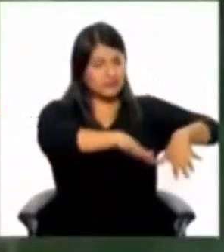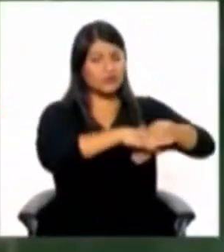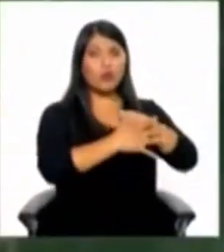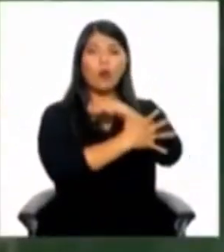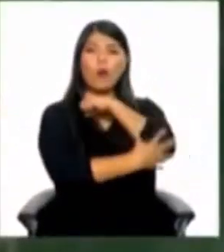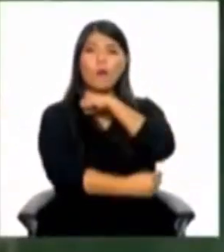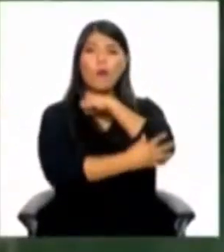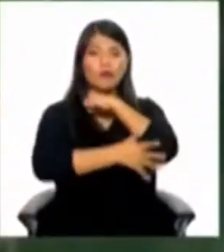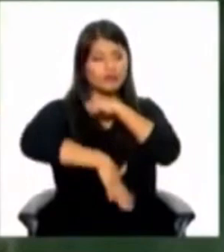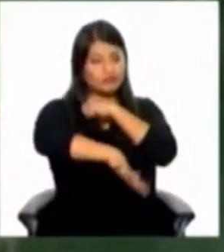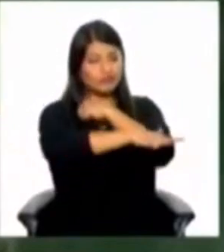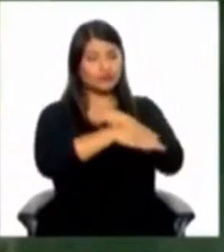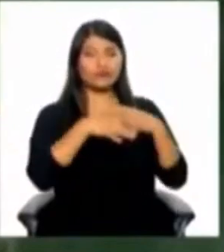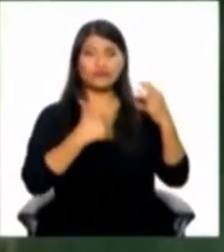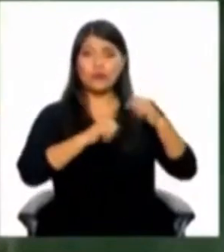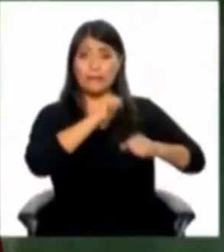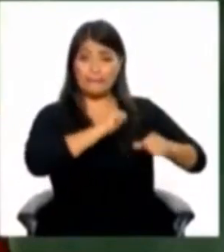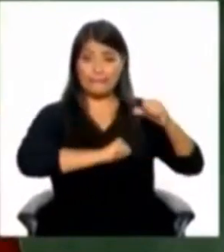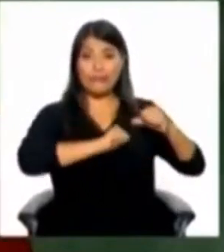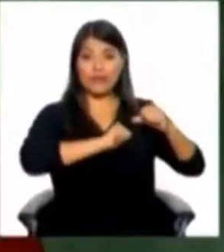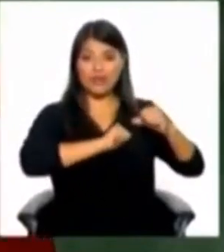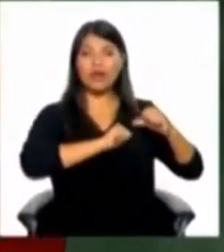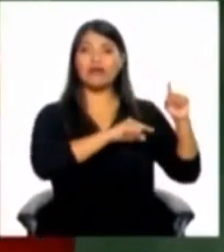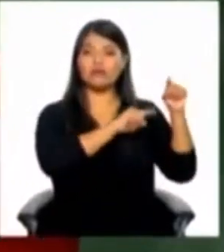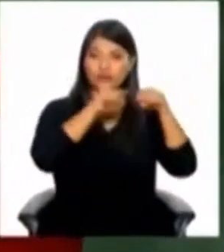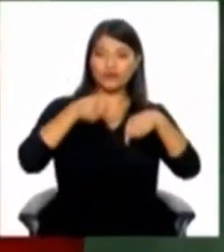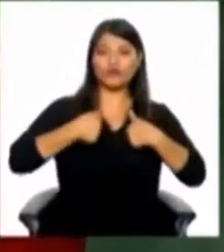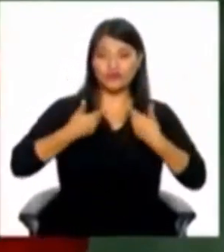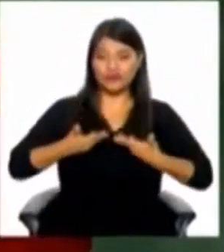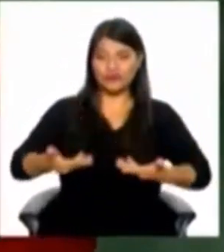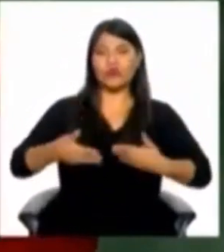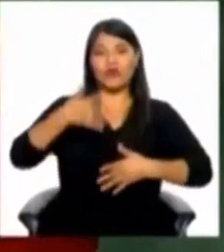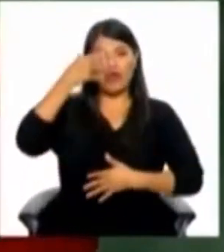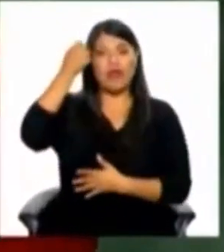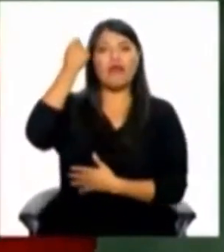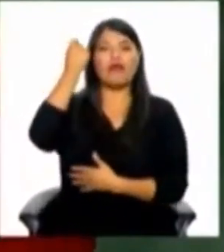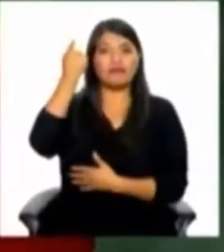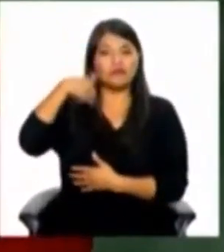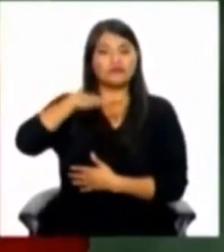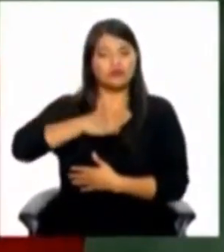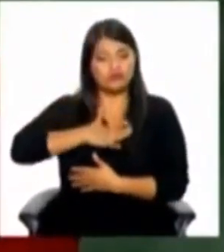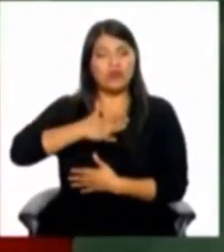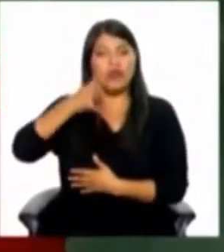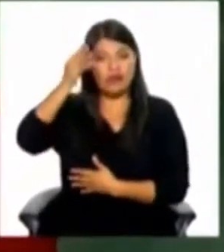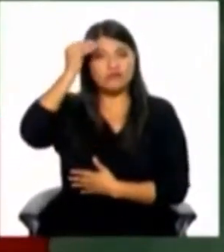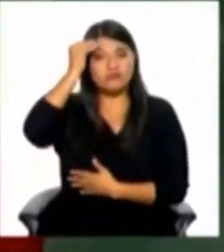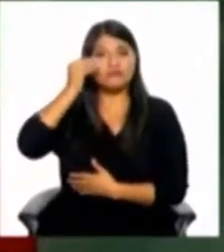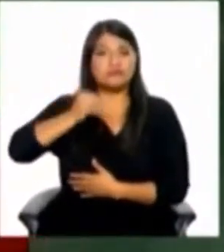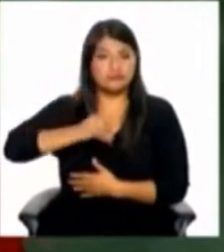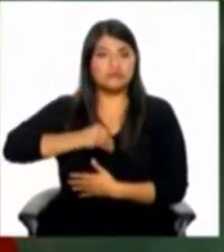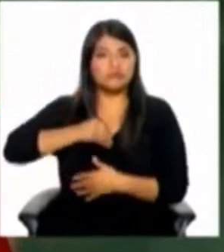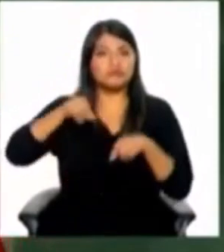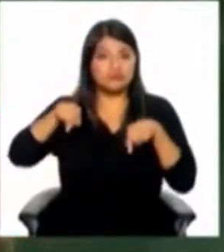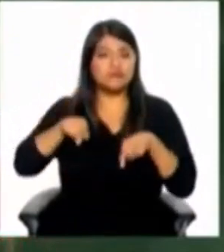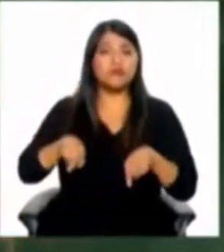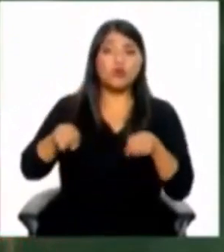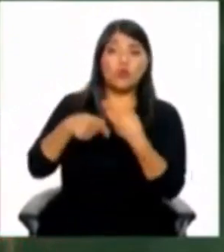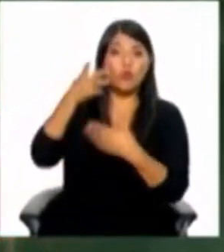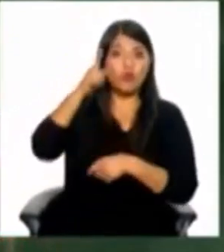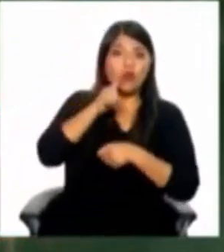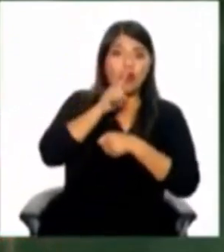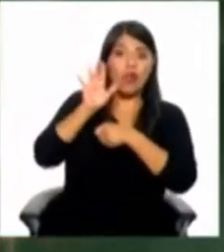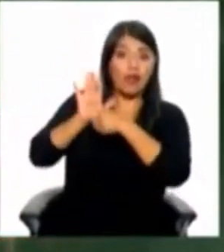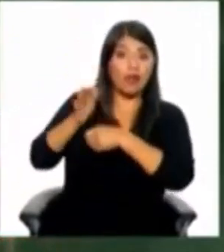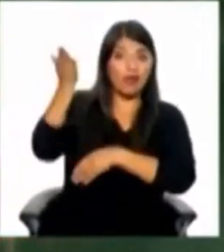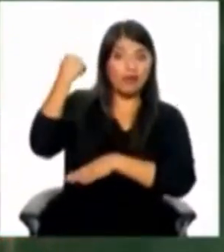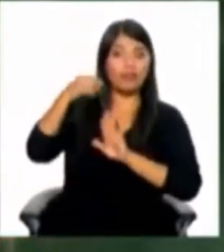pobreza. Por ello, soy plenamente consciente de que, como reafirmamos en la